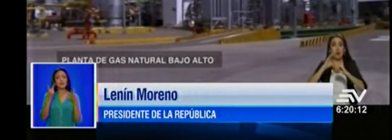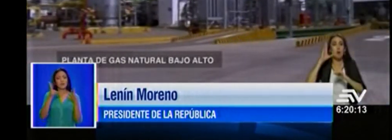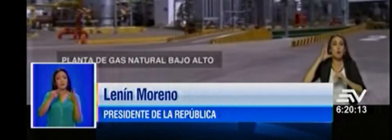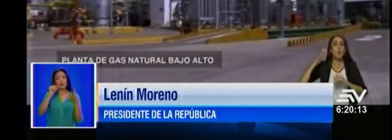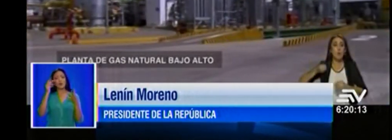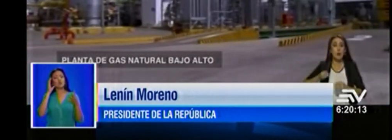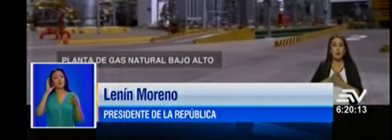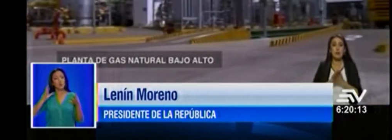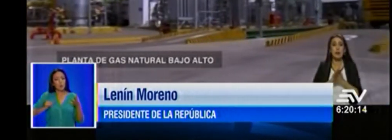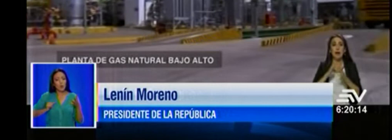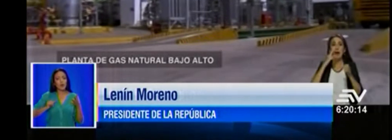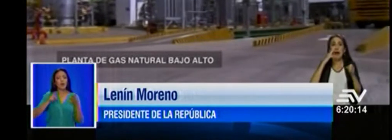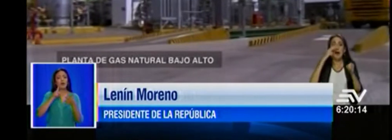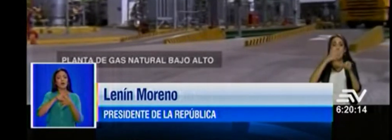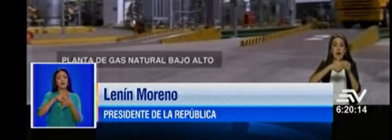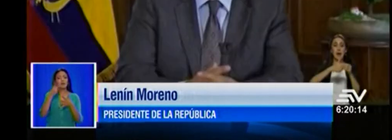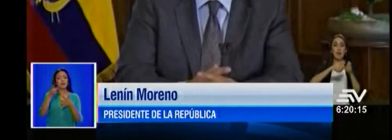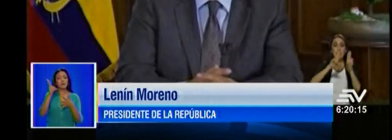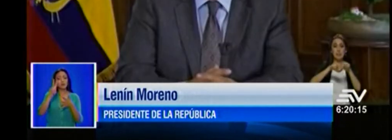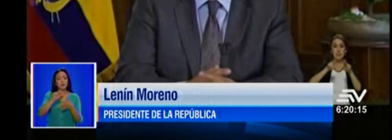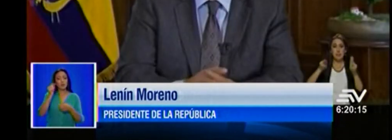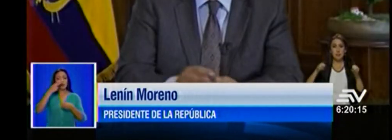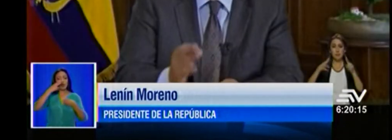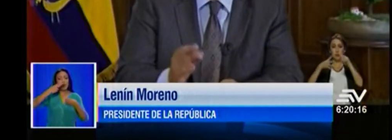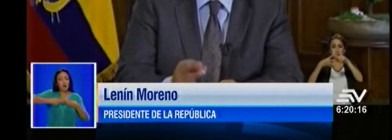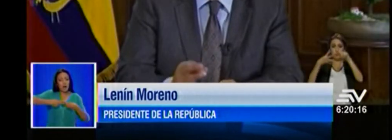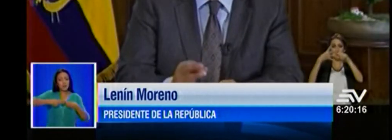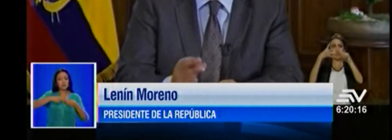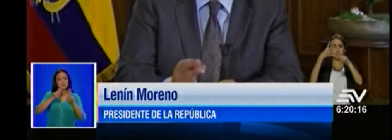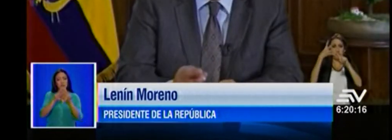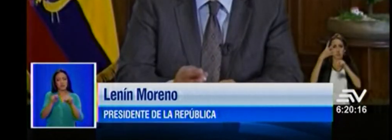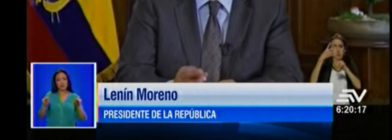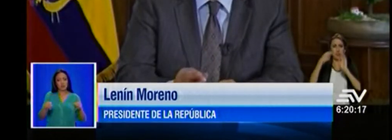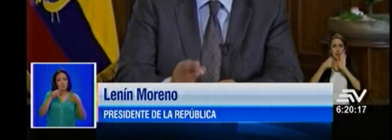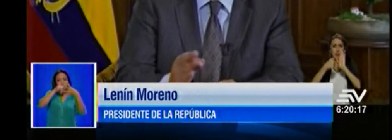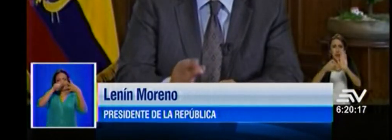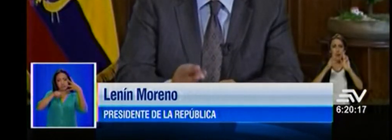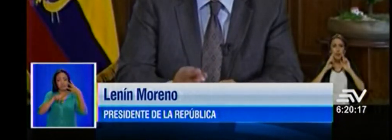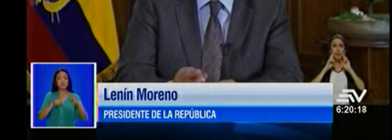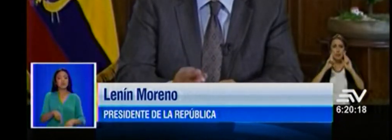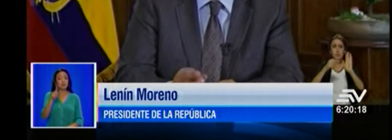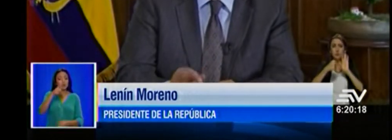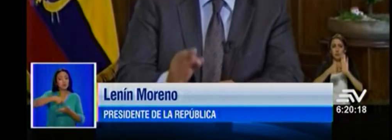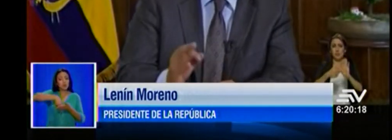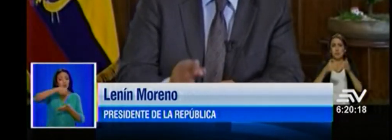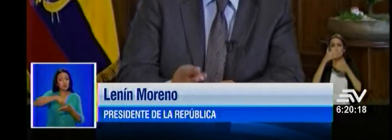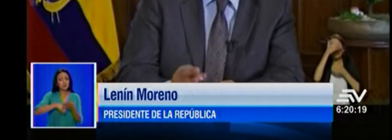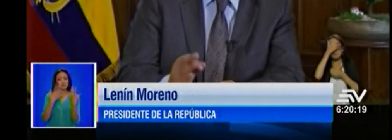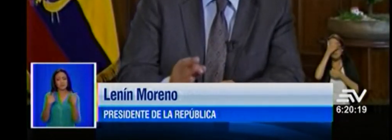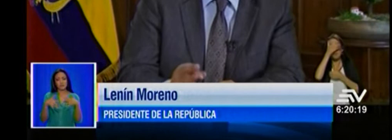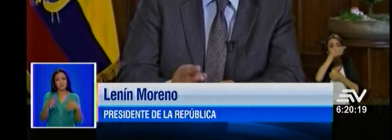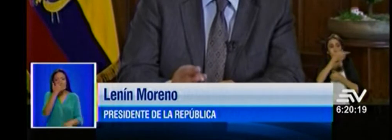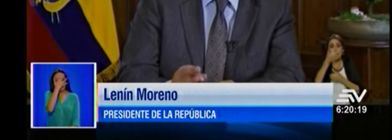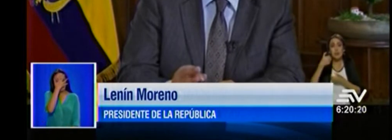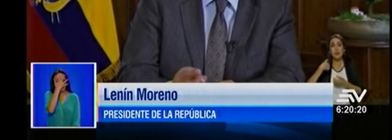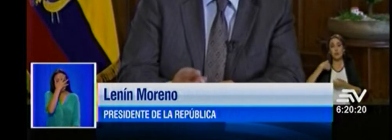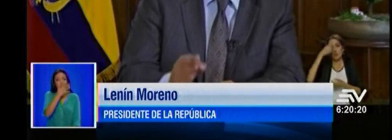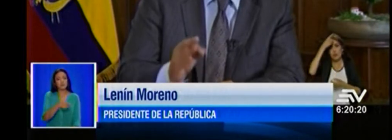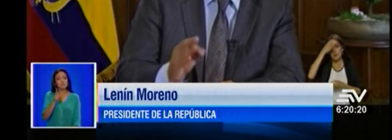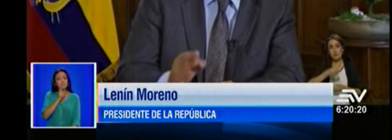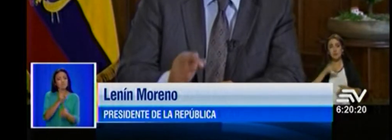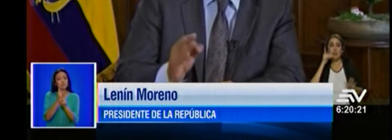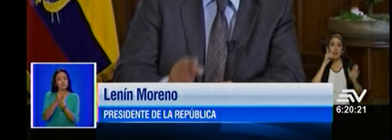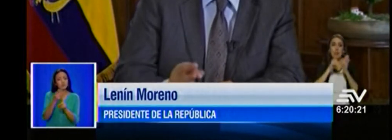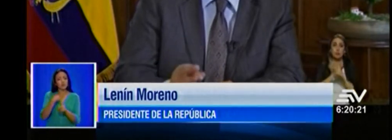gas natural Bajo Alto. Las conclusiones son tan vergonzosas y escandalosas que he decidido presentar una denuncia con